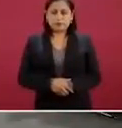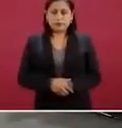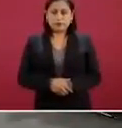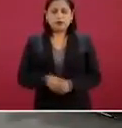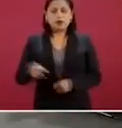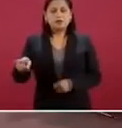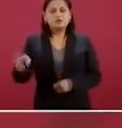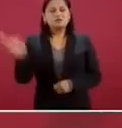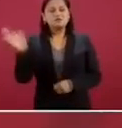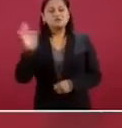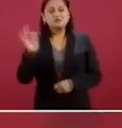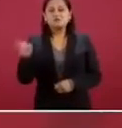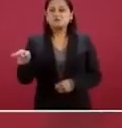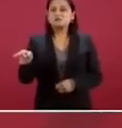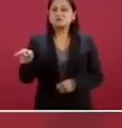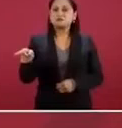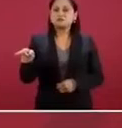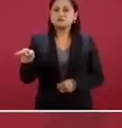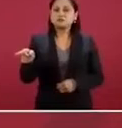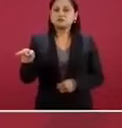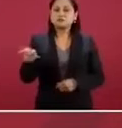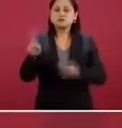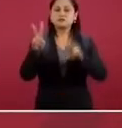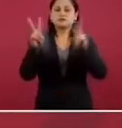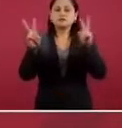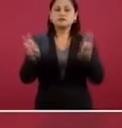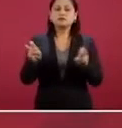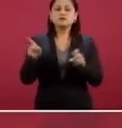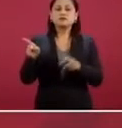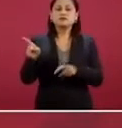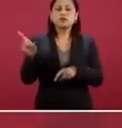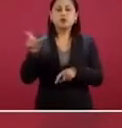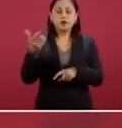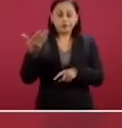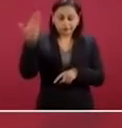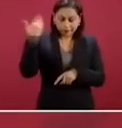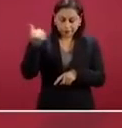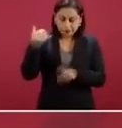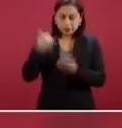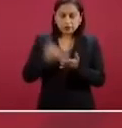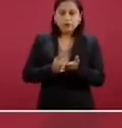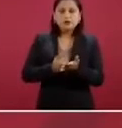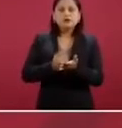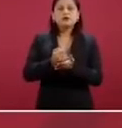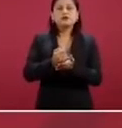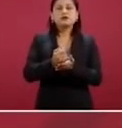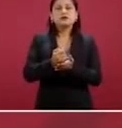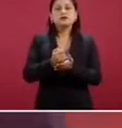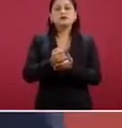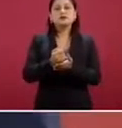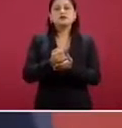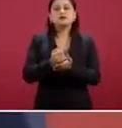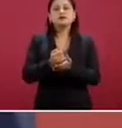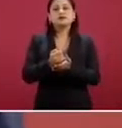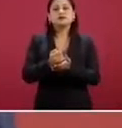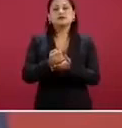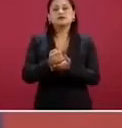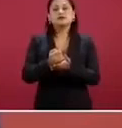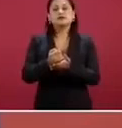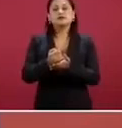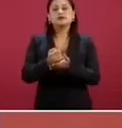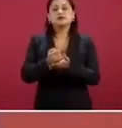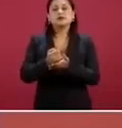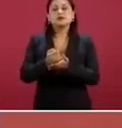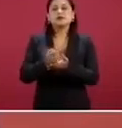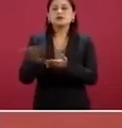podría ser también lo de la decisión que tomamos de otorgar el asilo